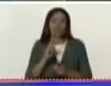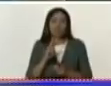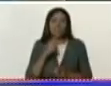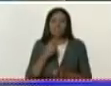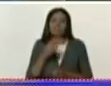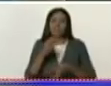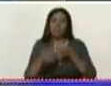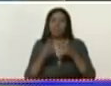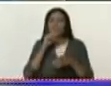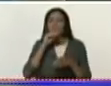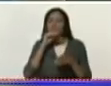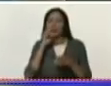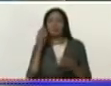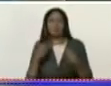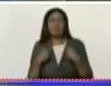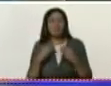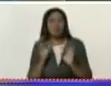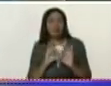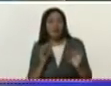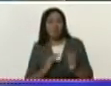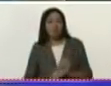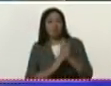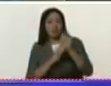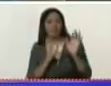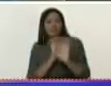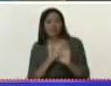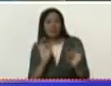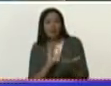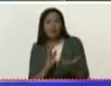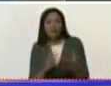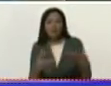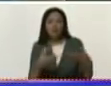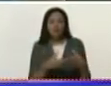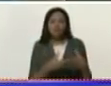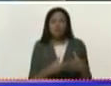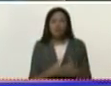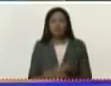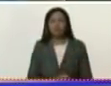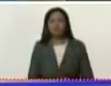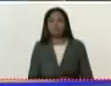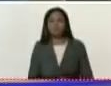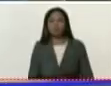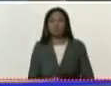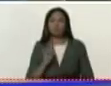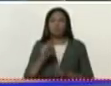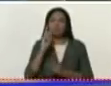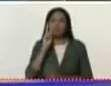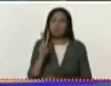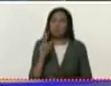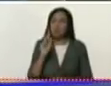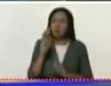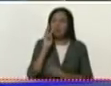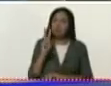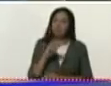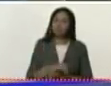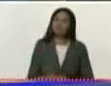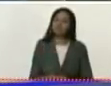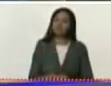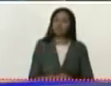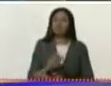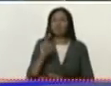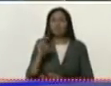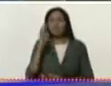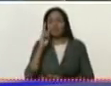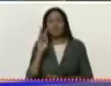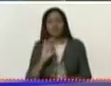habla y nunca ha vivido, nunca ha sido dirigente de una junta de vecinos. Yo a veces veo, nunca ha sabido